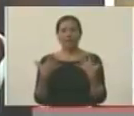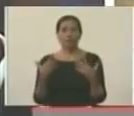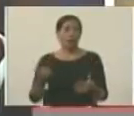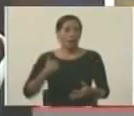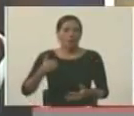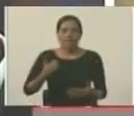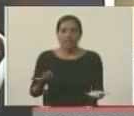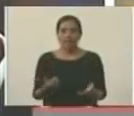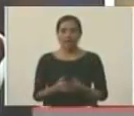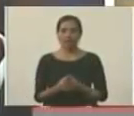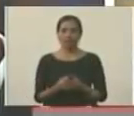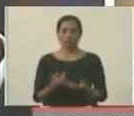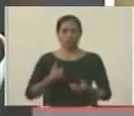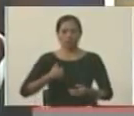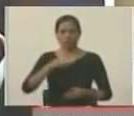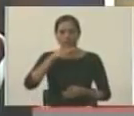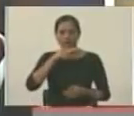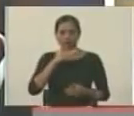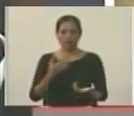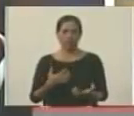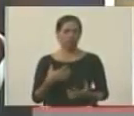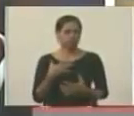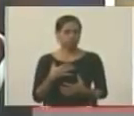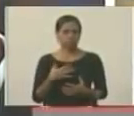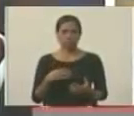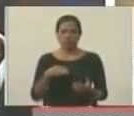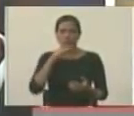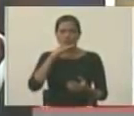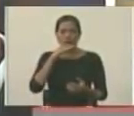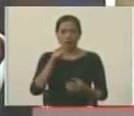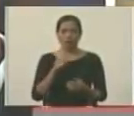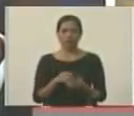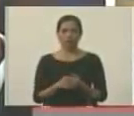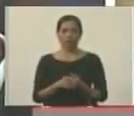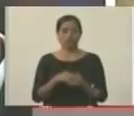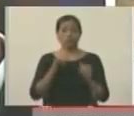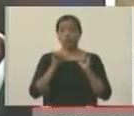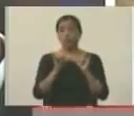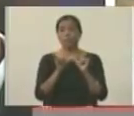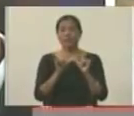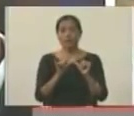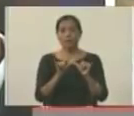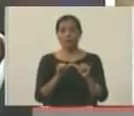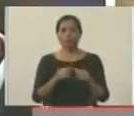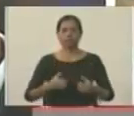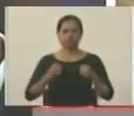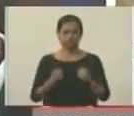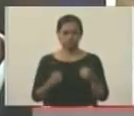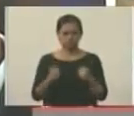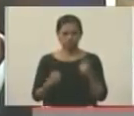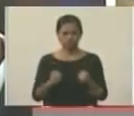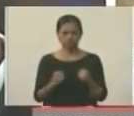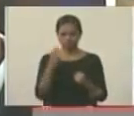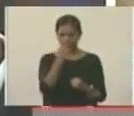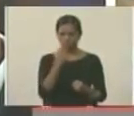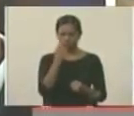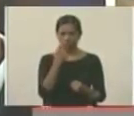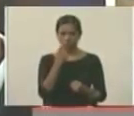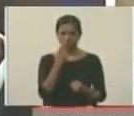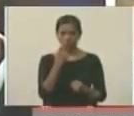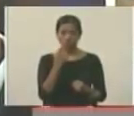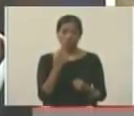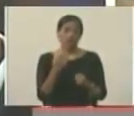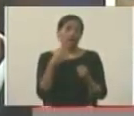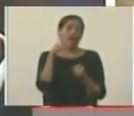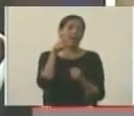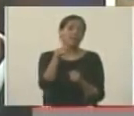nivel de rabia, tú agarras una rabieta con alguien y no es lo mismo una roble rabieta que agarre, ¿no? Tú